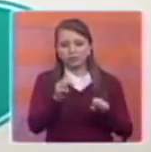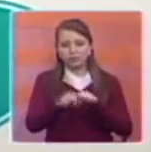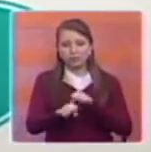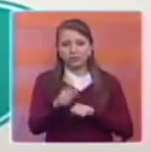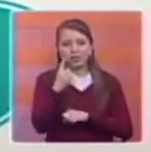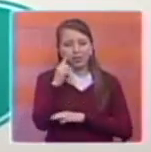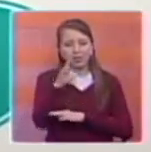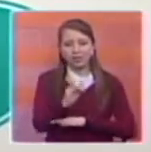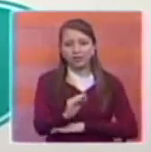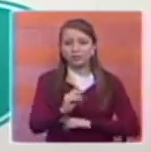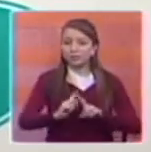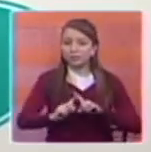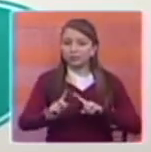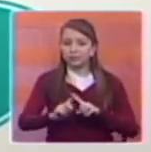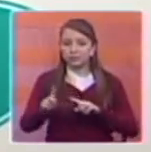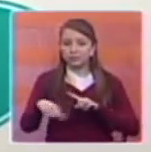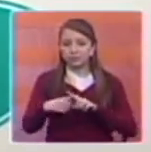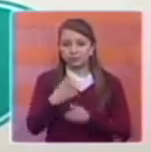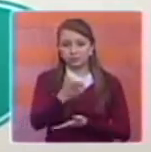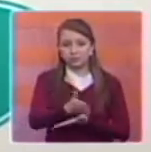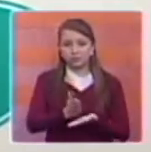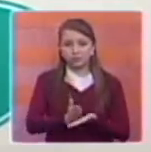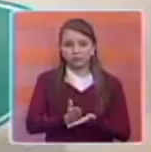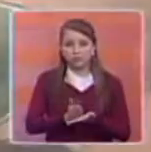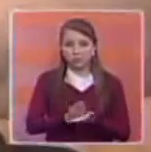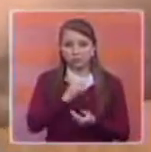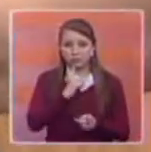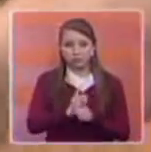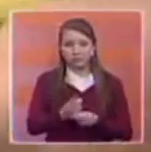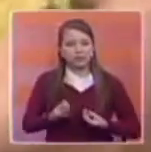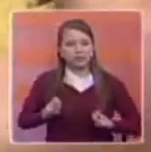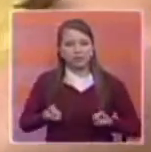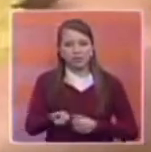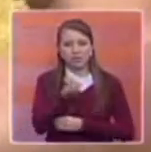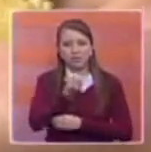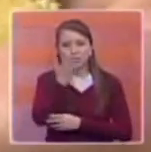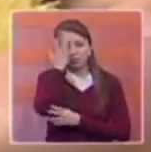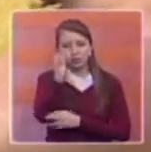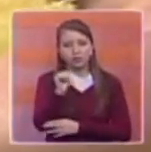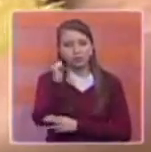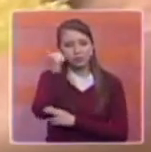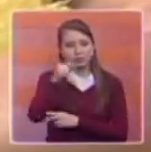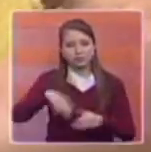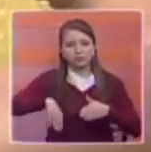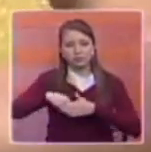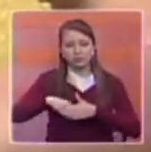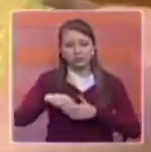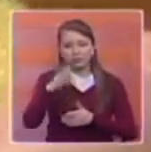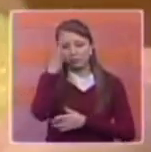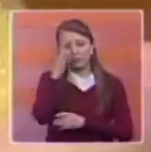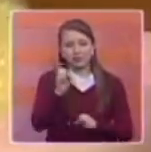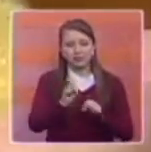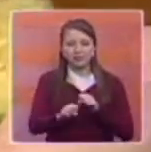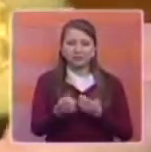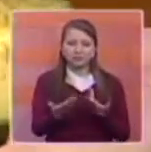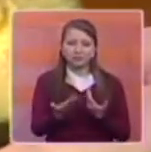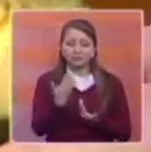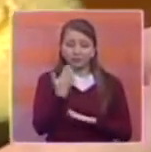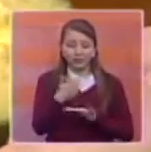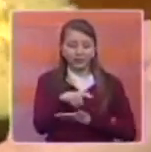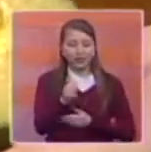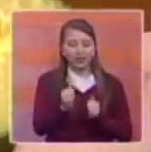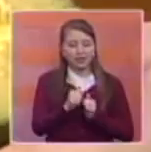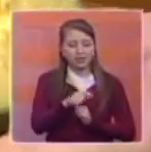es que el aguacate, ya cuando lo parte y todo, tiene que comérselo casi que de inmediato o al día siguiente porque no va a estar bueno, ¿no? Eso que usted ve ahí